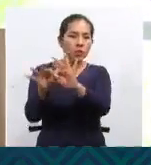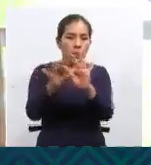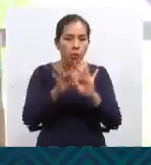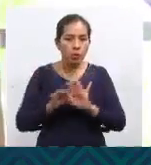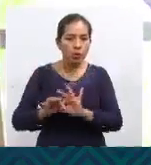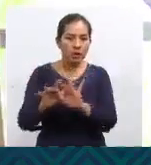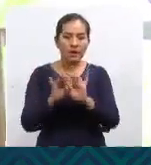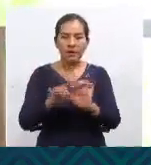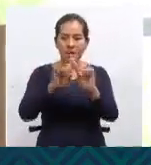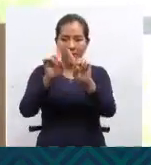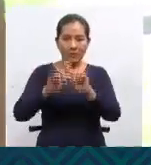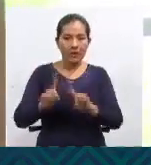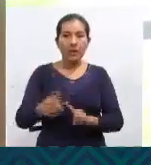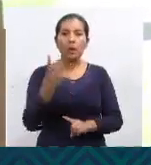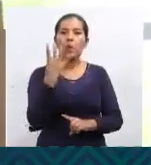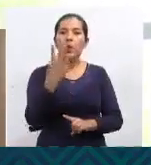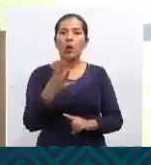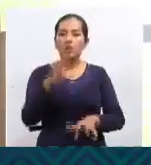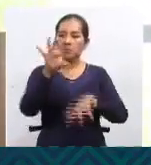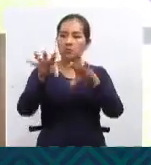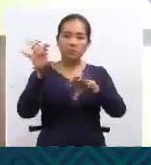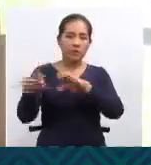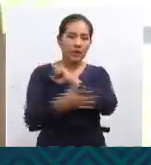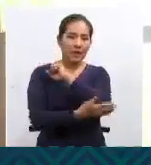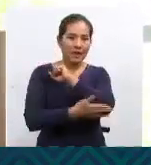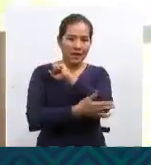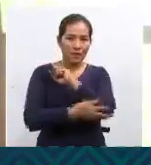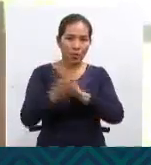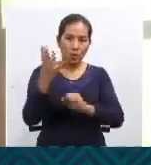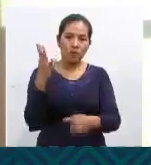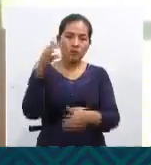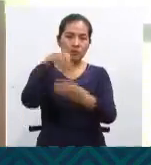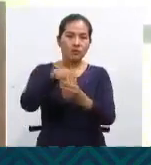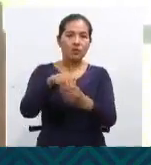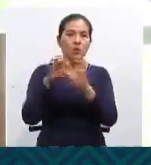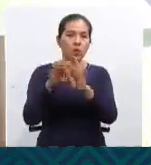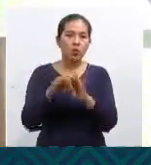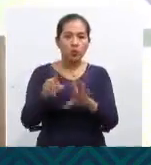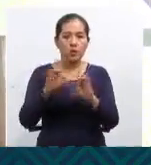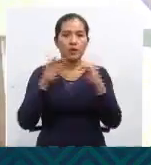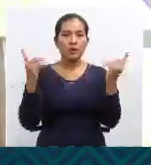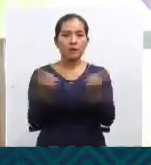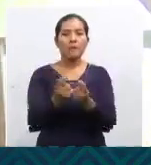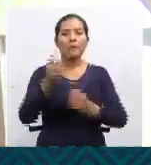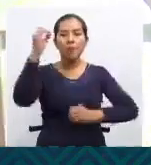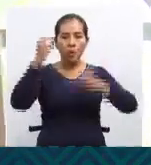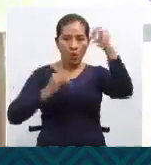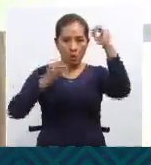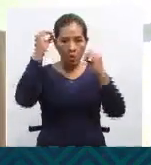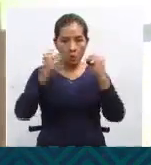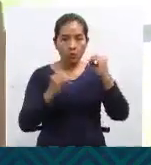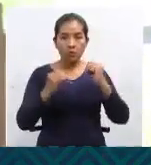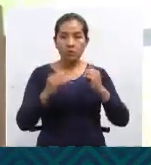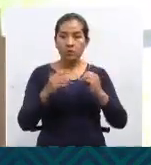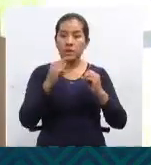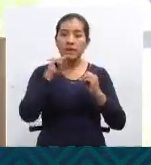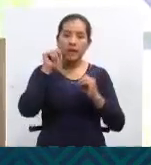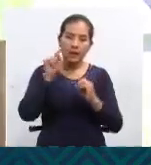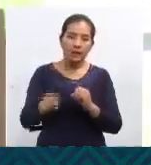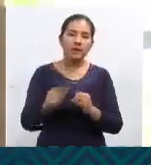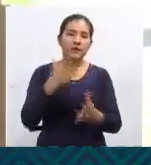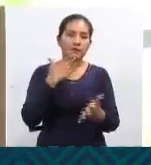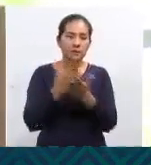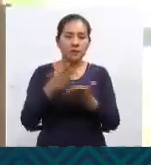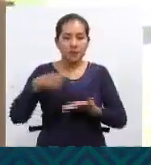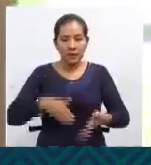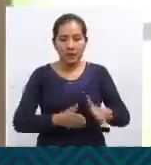de varios, de cuatro AIMUS concretamente en nuestro departamento de Oruro. Y ese es el camino,